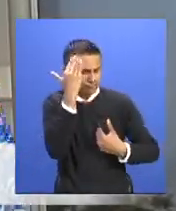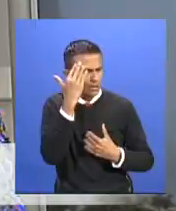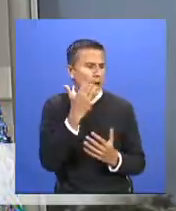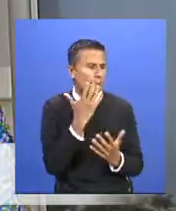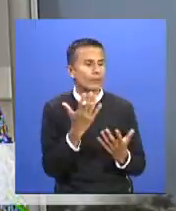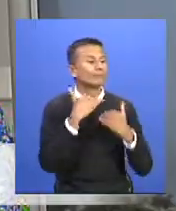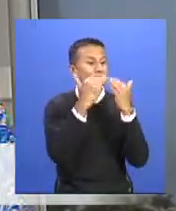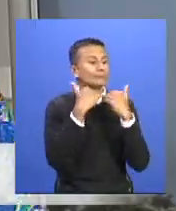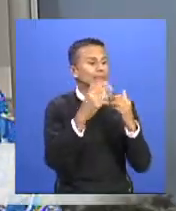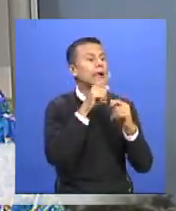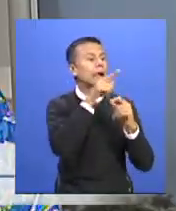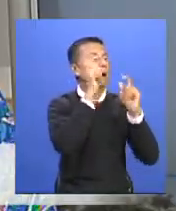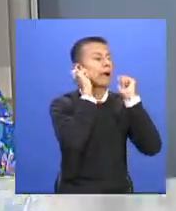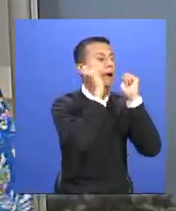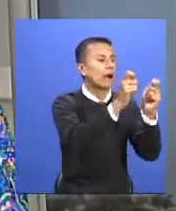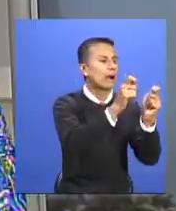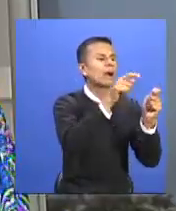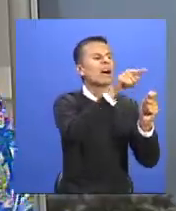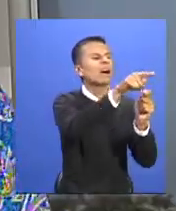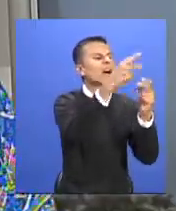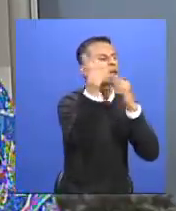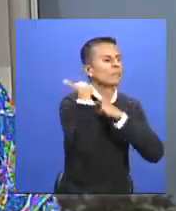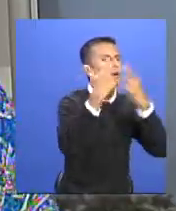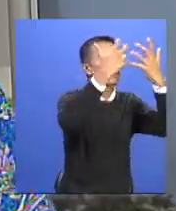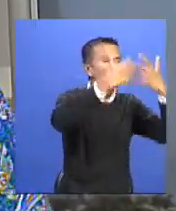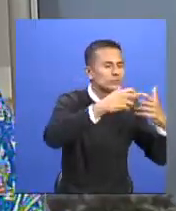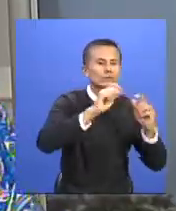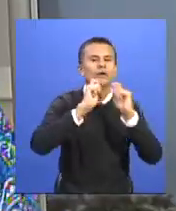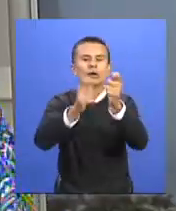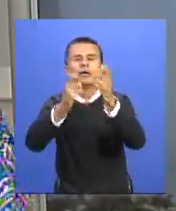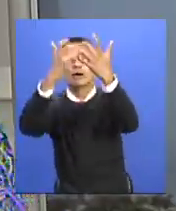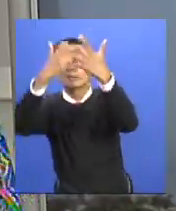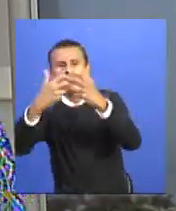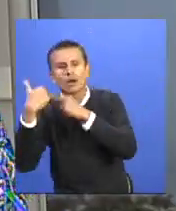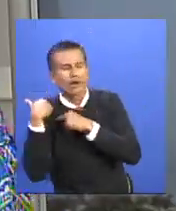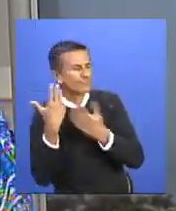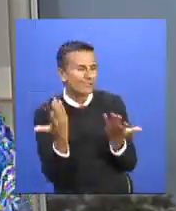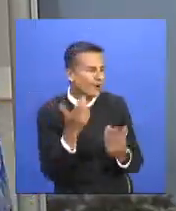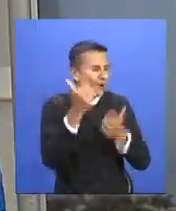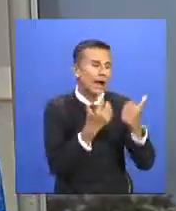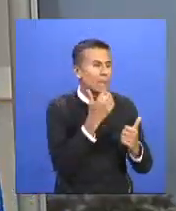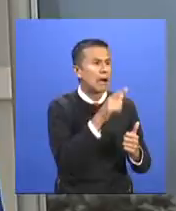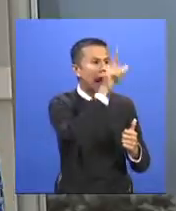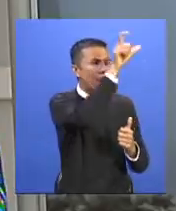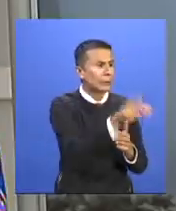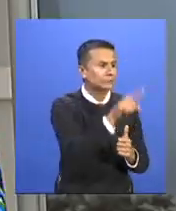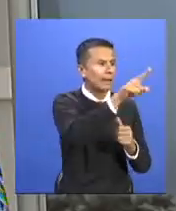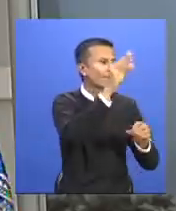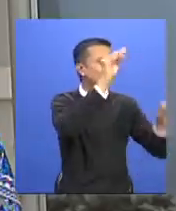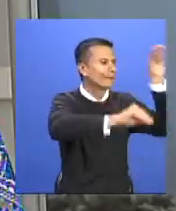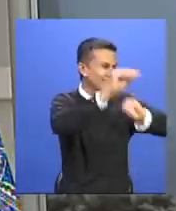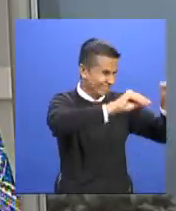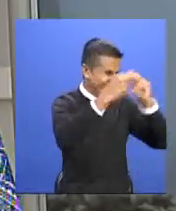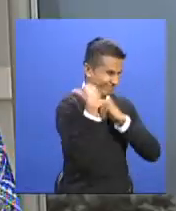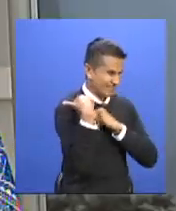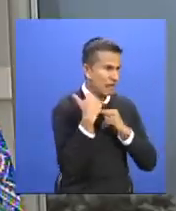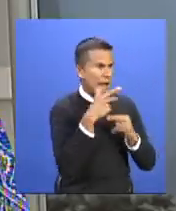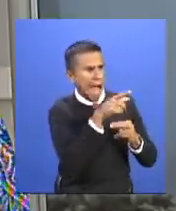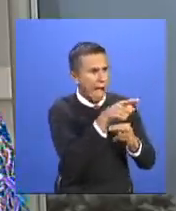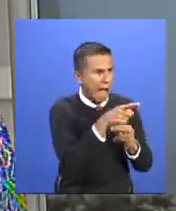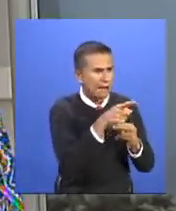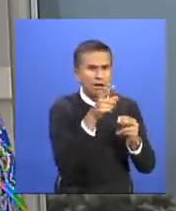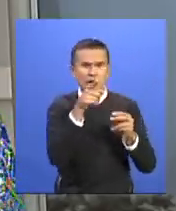caso el publicista. Entonces, él no entiende dónde entra un diseñador gráfico y dónde entra un publicista, por ejemplo.